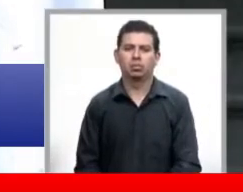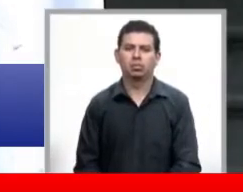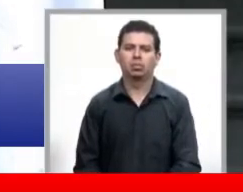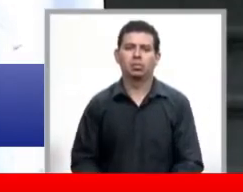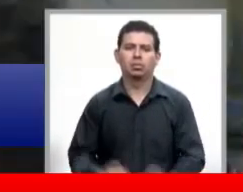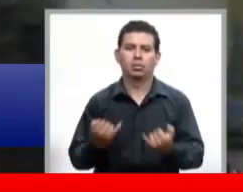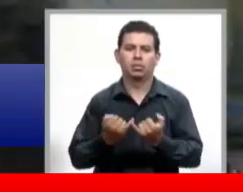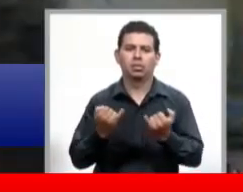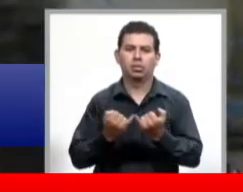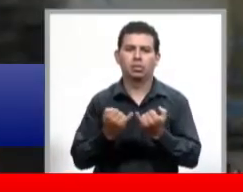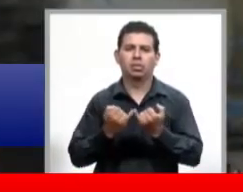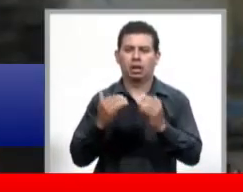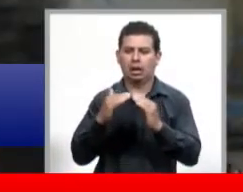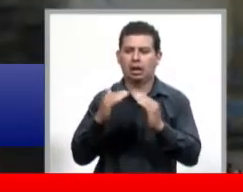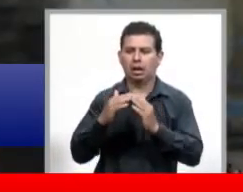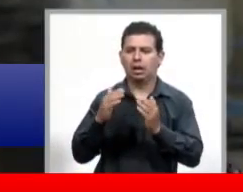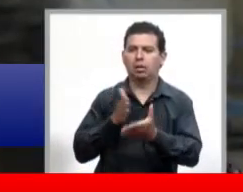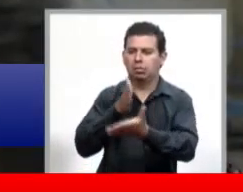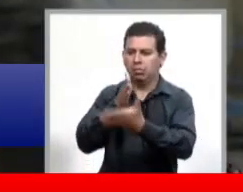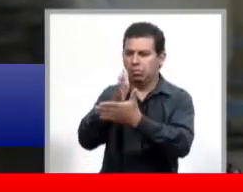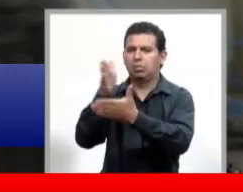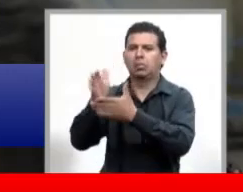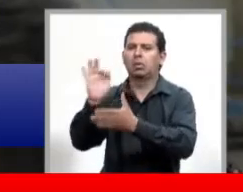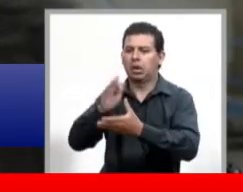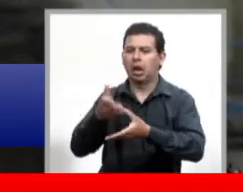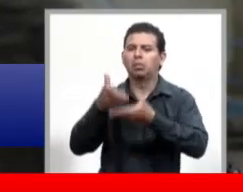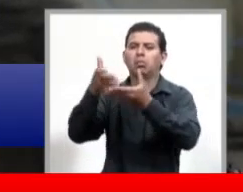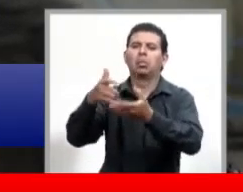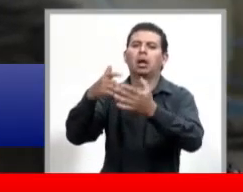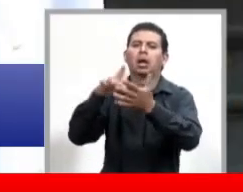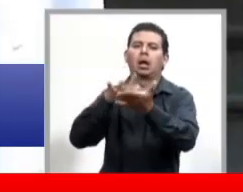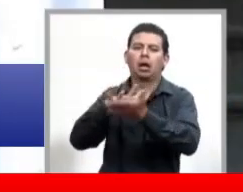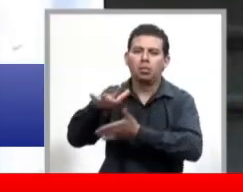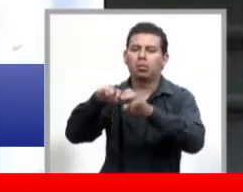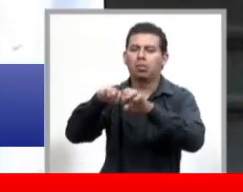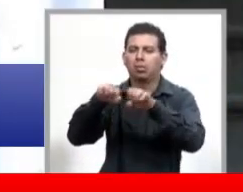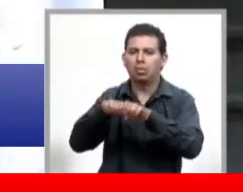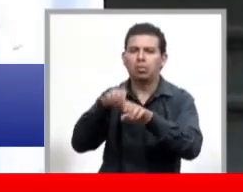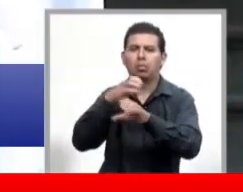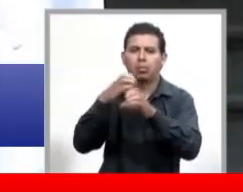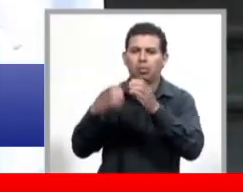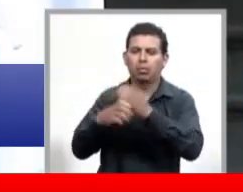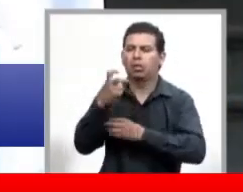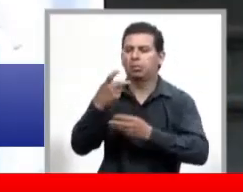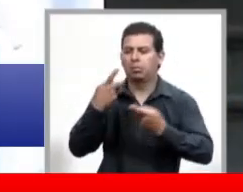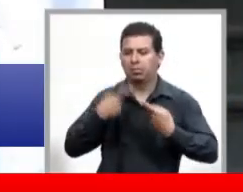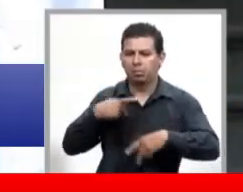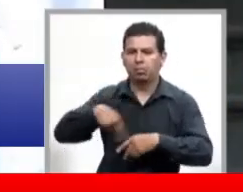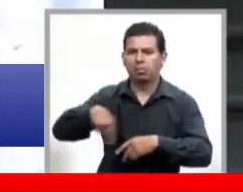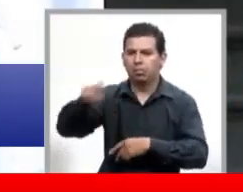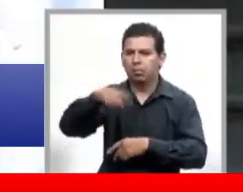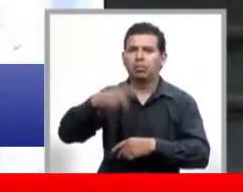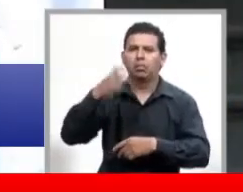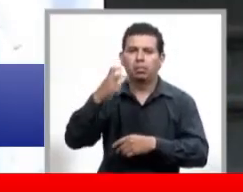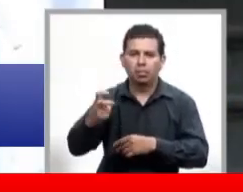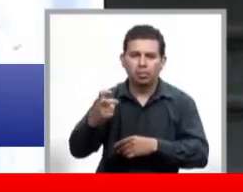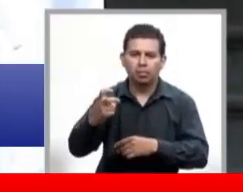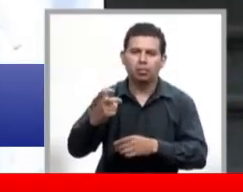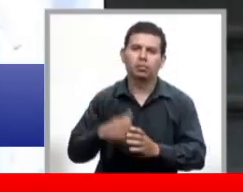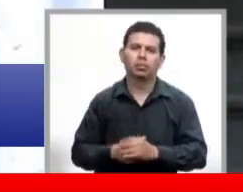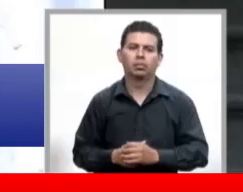realizar por domicilio y con reglas de operación muy claras. Hemos ubicado las zonas que de acuerdo a